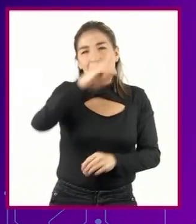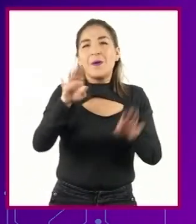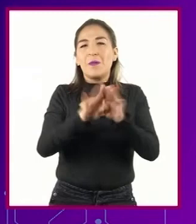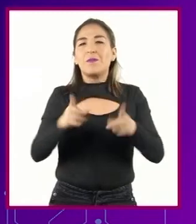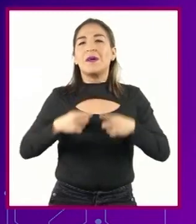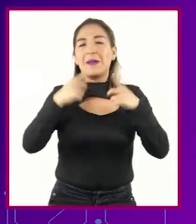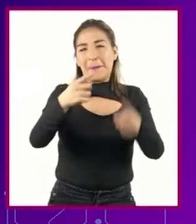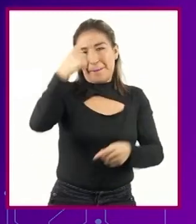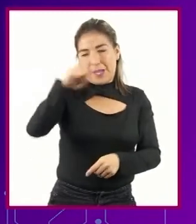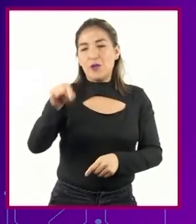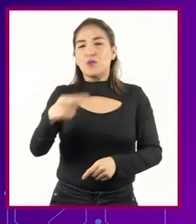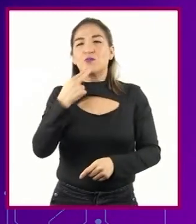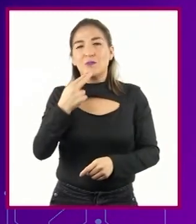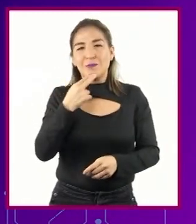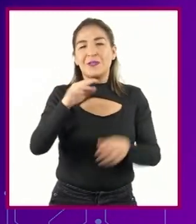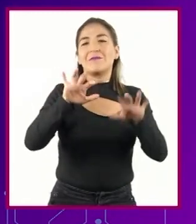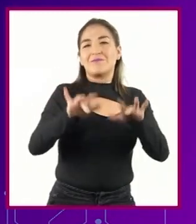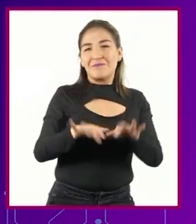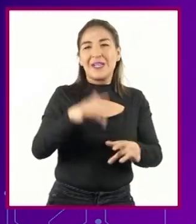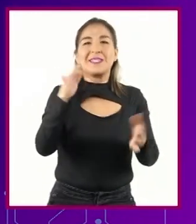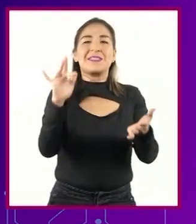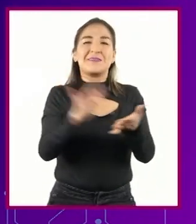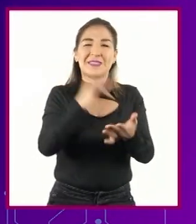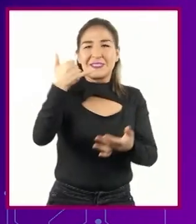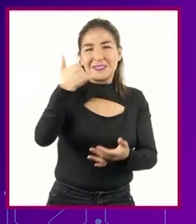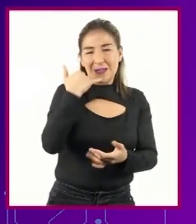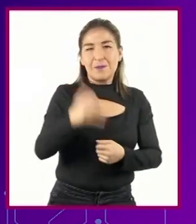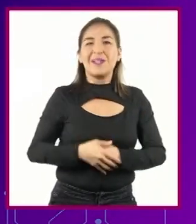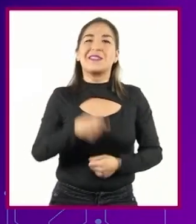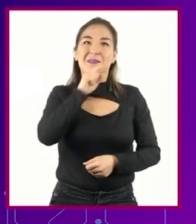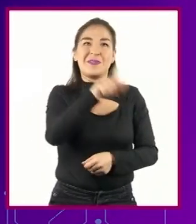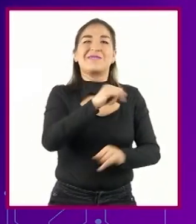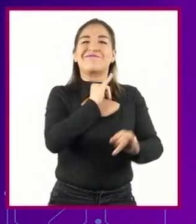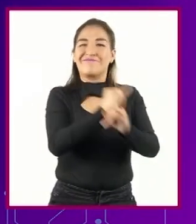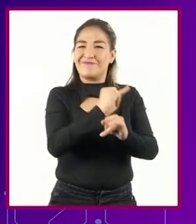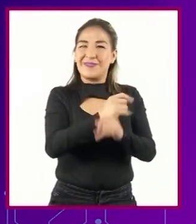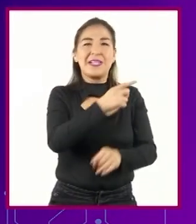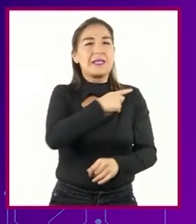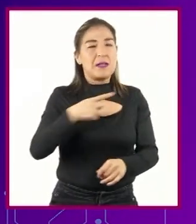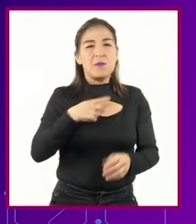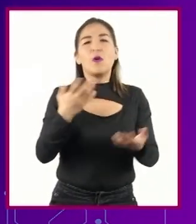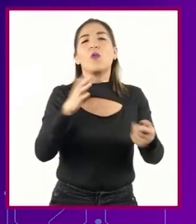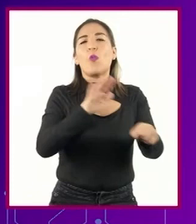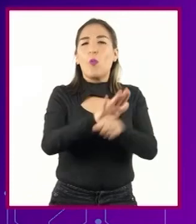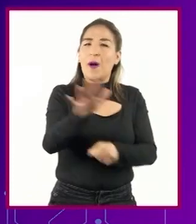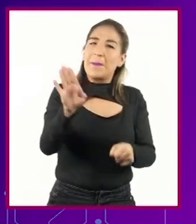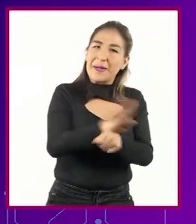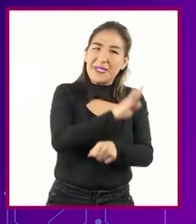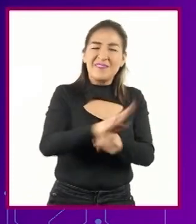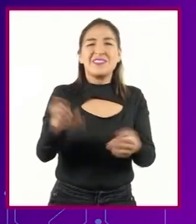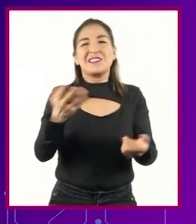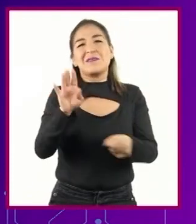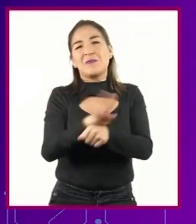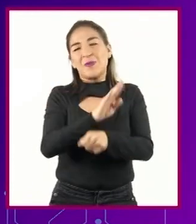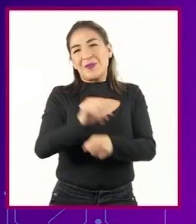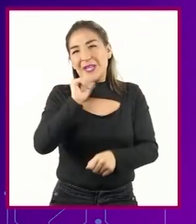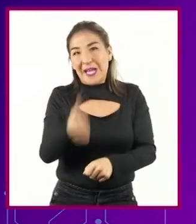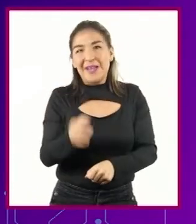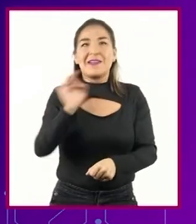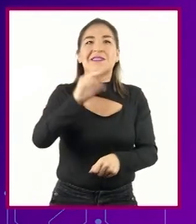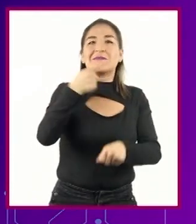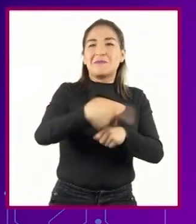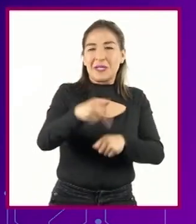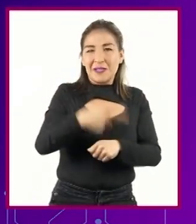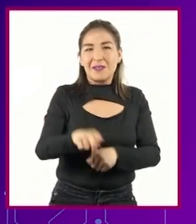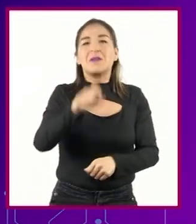del uso de la computadora, el celular y en específico de las redes sociales. Dijimos sus ventajas, desventajas, riesgos, así como